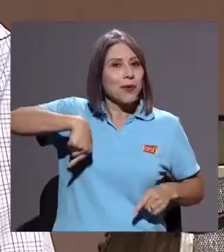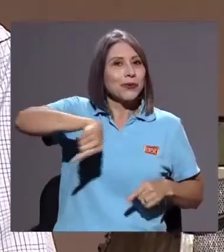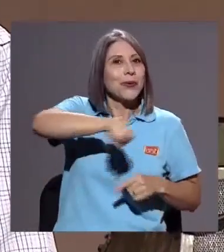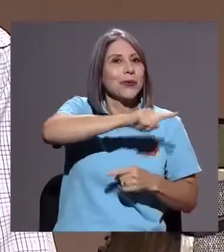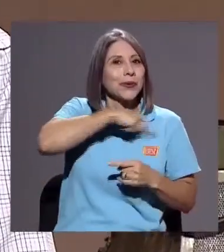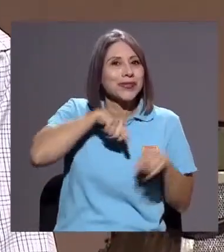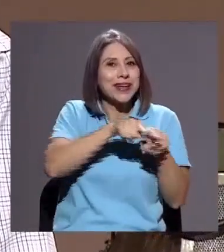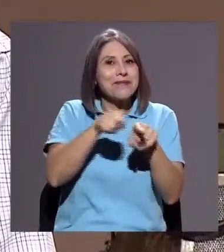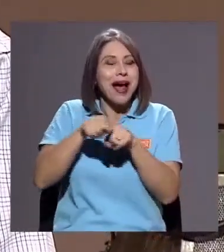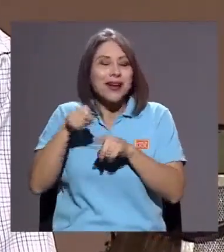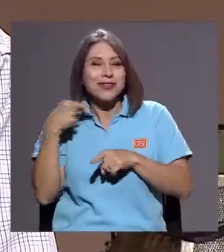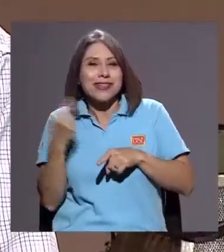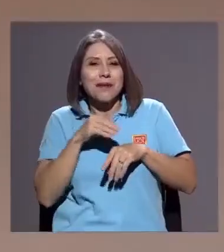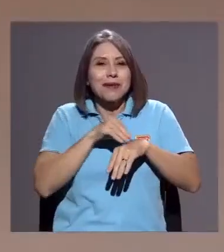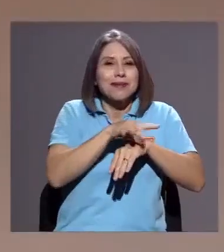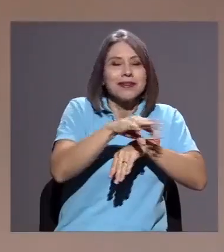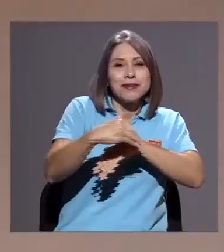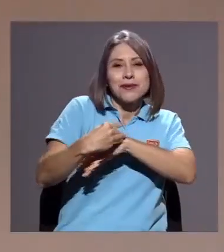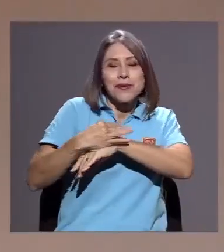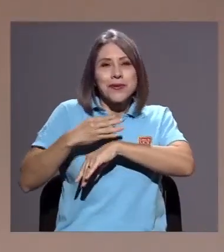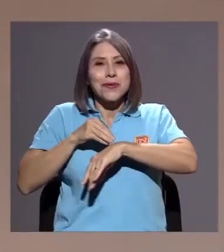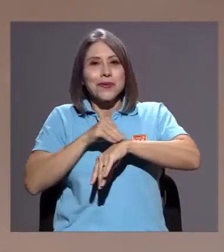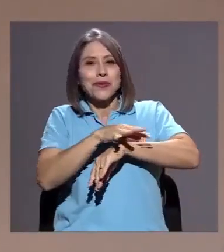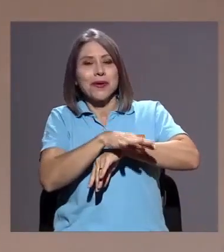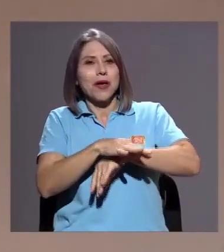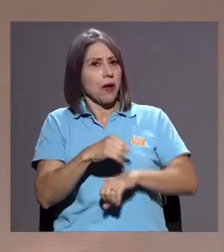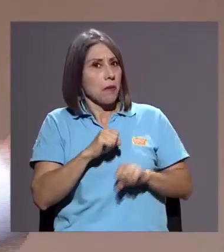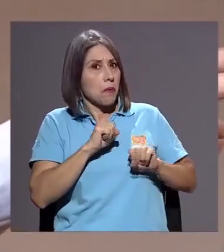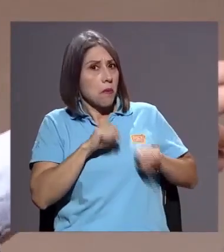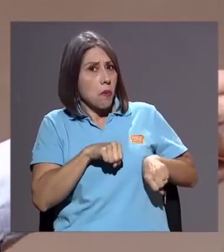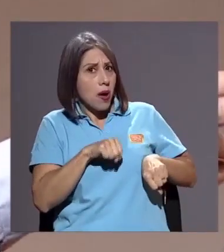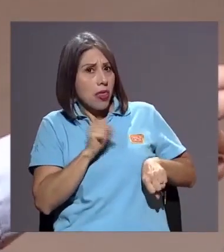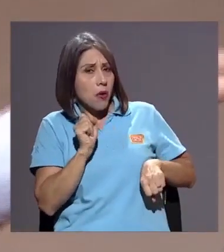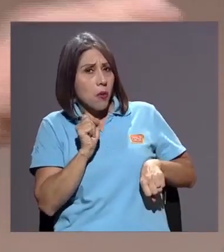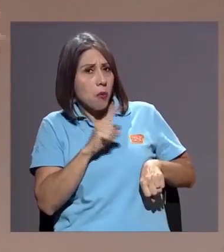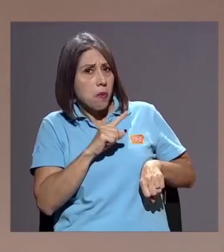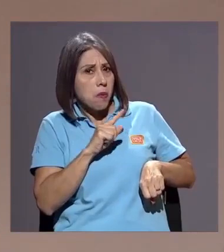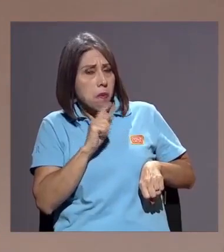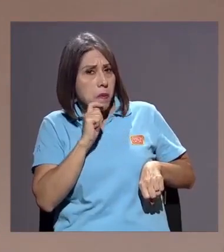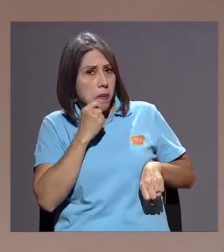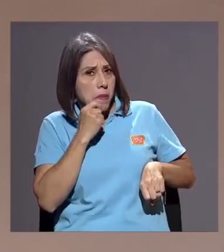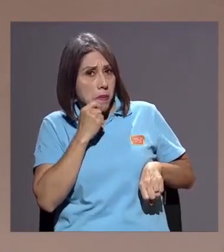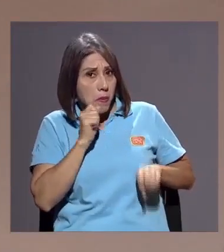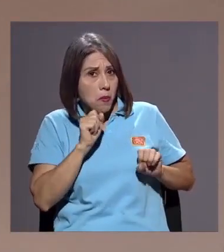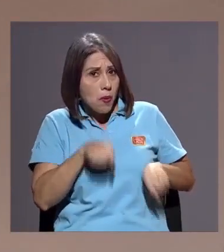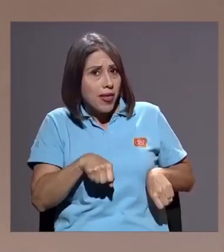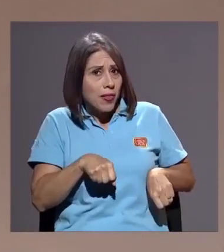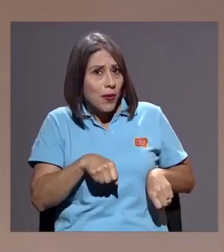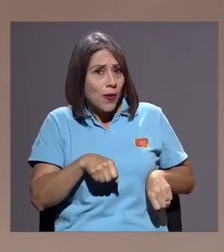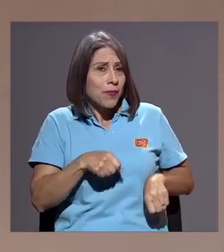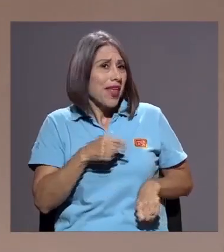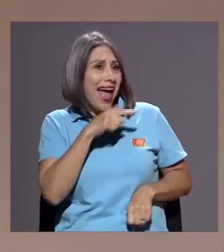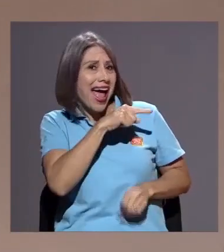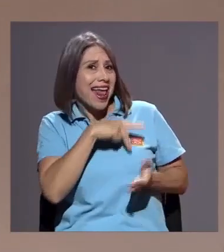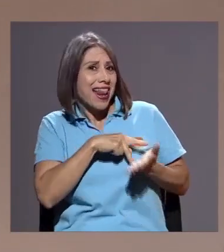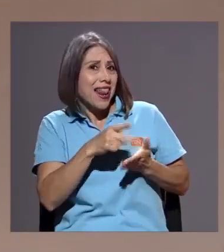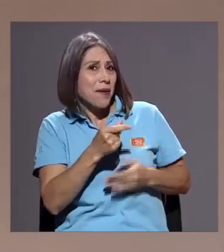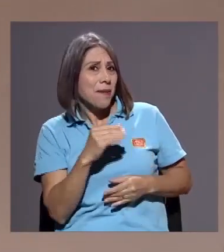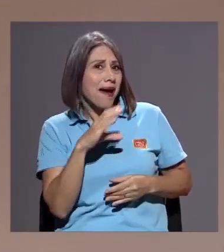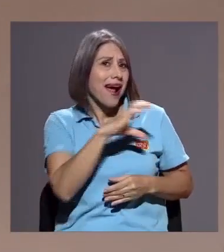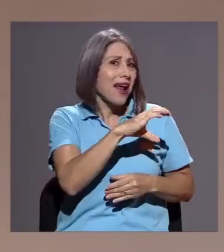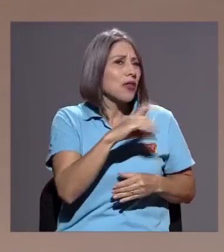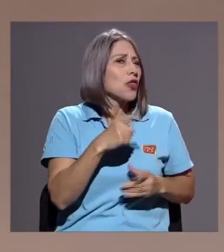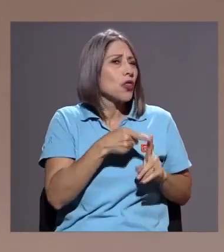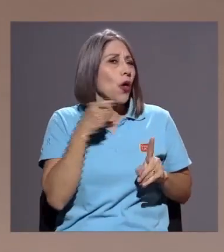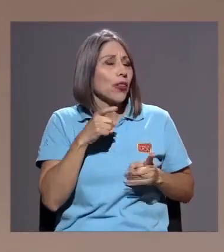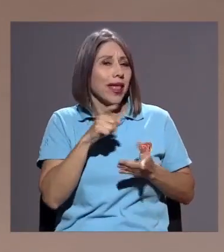de los hermanos, ¿verdad? ¿Puedo ser indiscreto? Acoto. Un minutito. ¿Puedo ser indiscreto? ¿El salario era de la Academia de